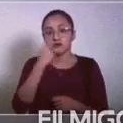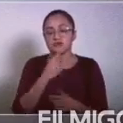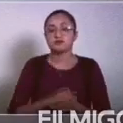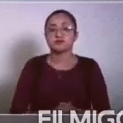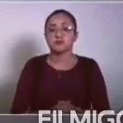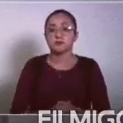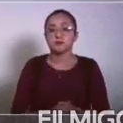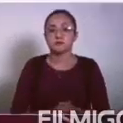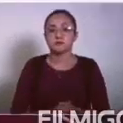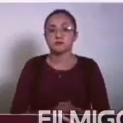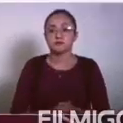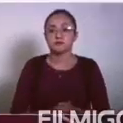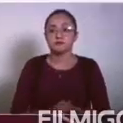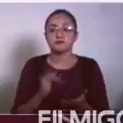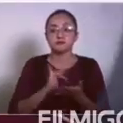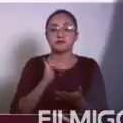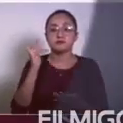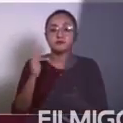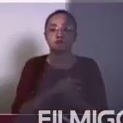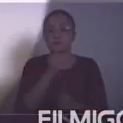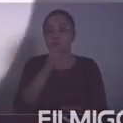es cuánto gobernador gracias secreta de gordas